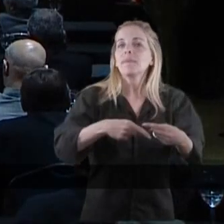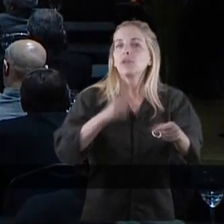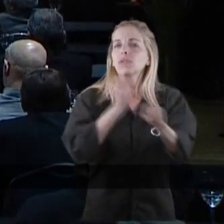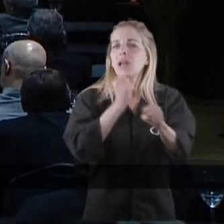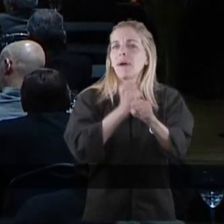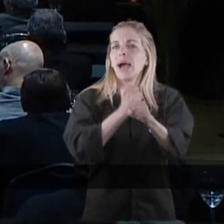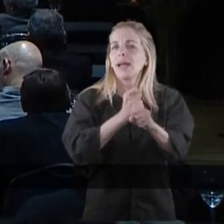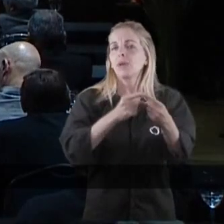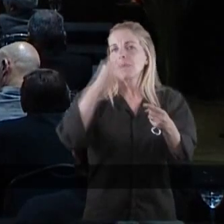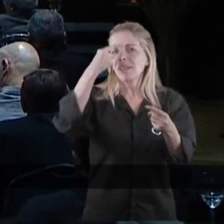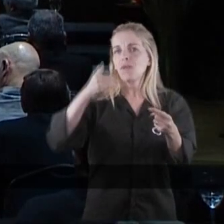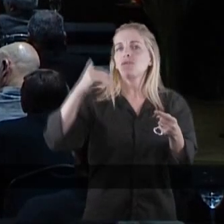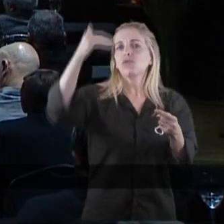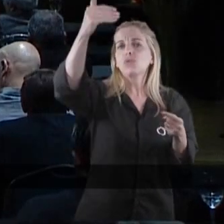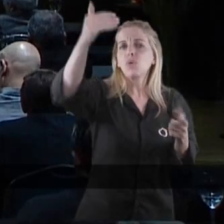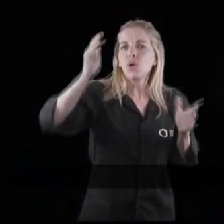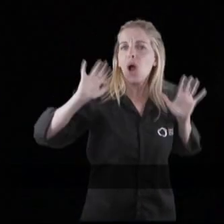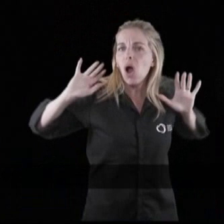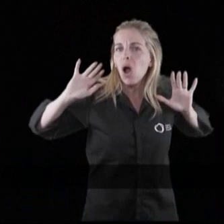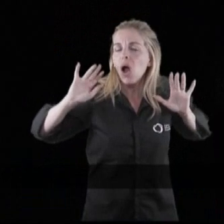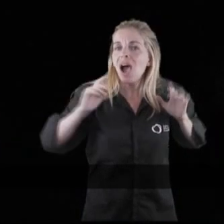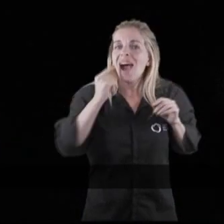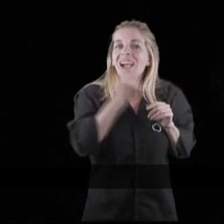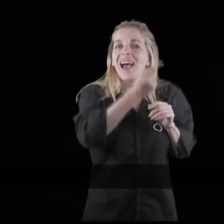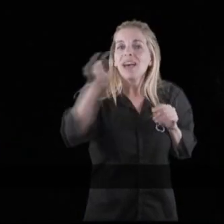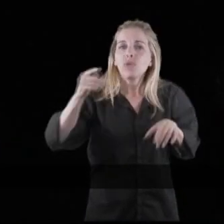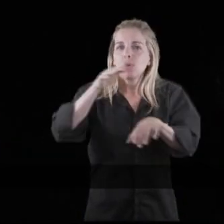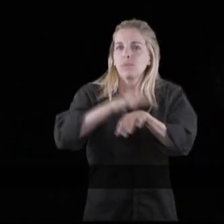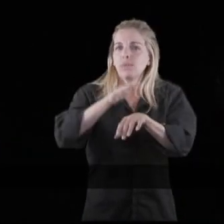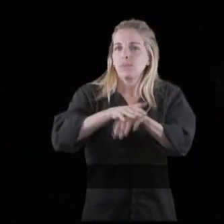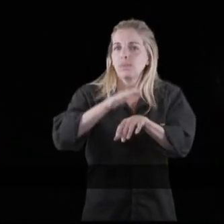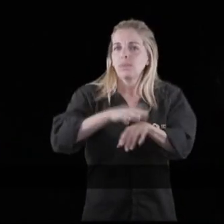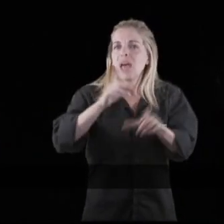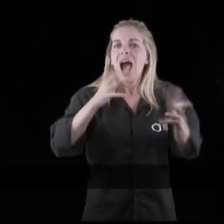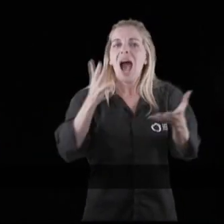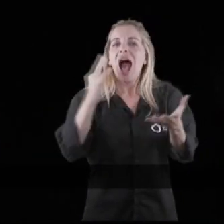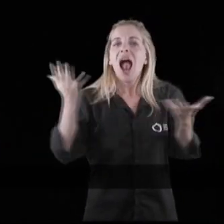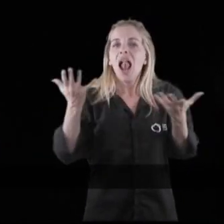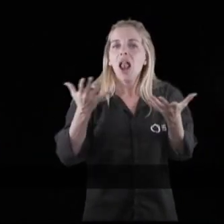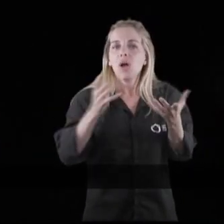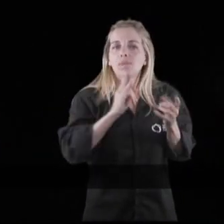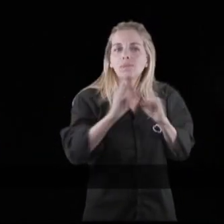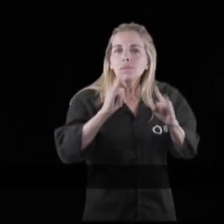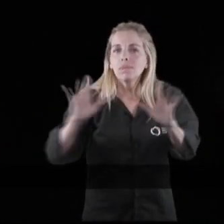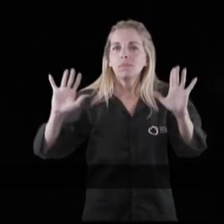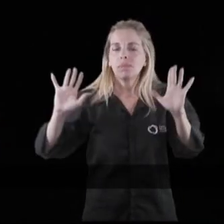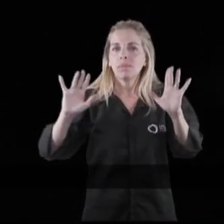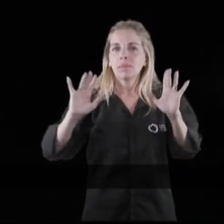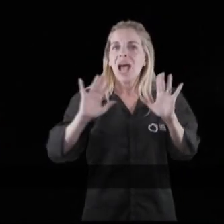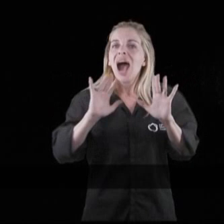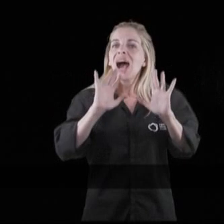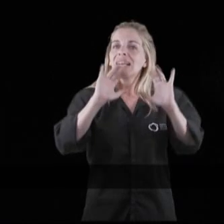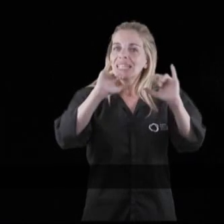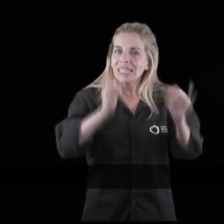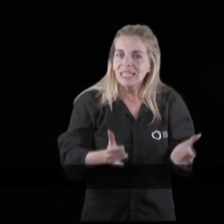Proyectamos un futuro, proyectamos un horizonte, cada uno hace su parte y ponemos a la economía